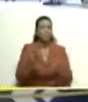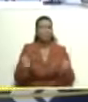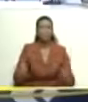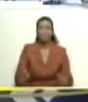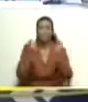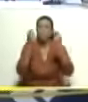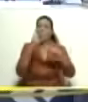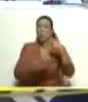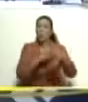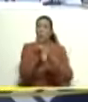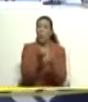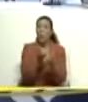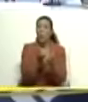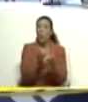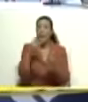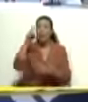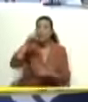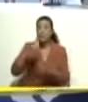impulso económico necesario